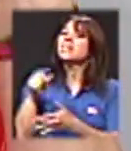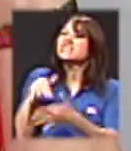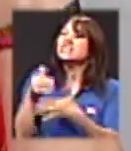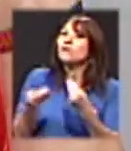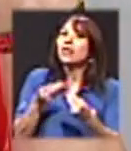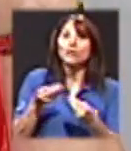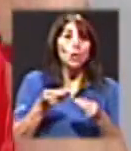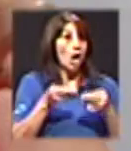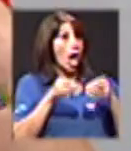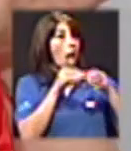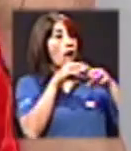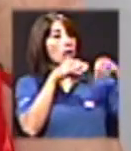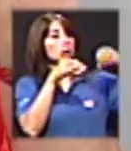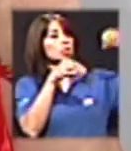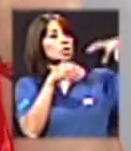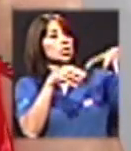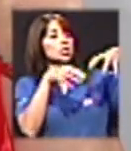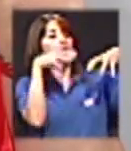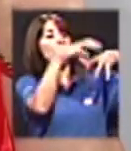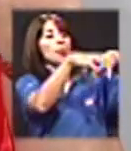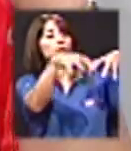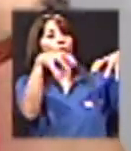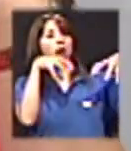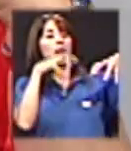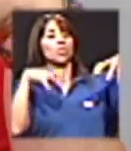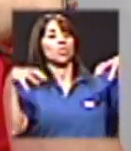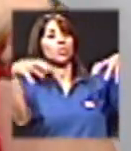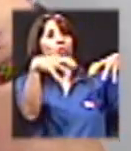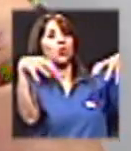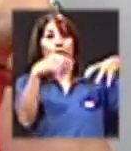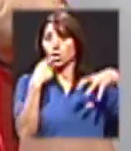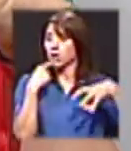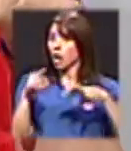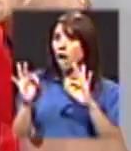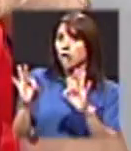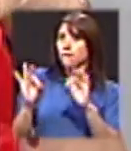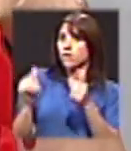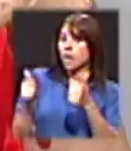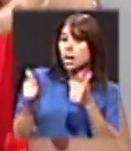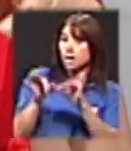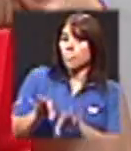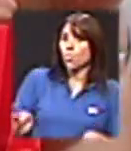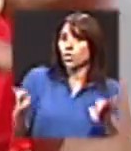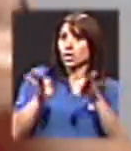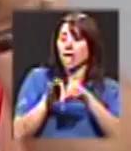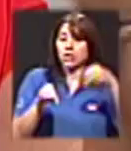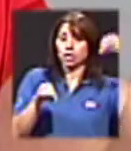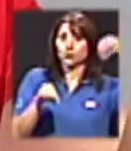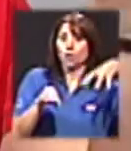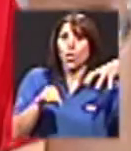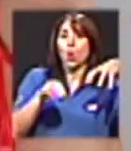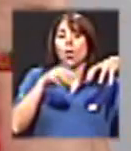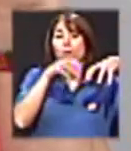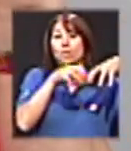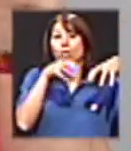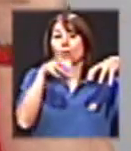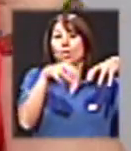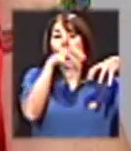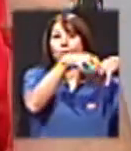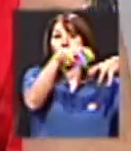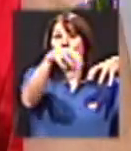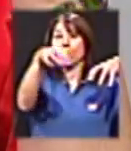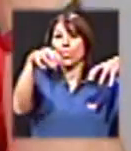solar. Ah, qué bien. ¿Qué importa saber el sistema solar? Me parece a mí, bueno, que es el Sol y Mercurio, Venus, o sea, y ahí dónde están los